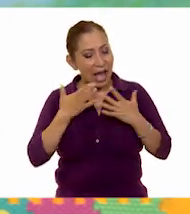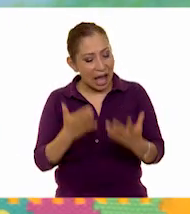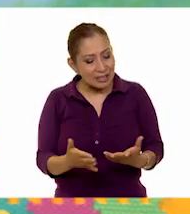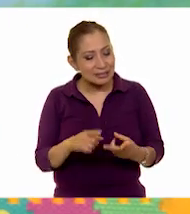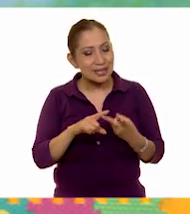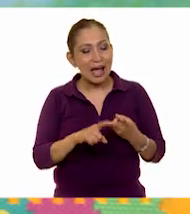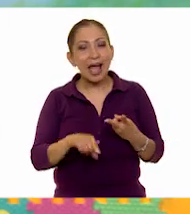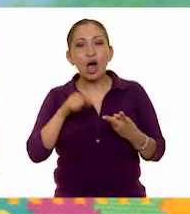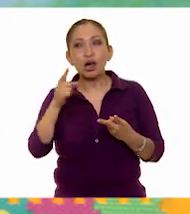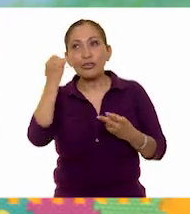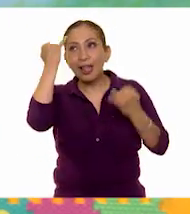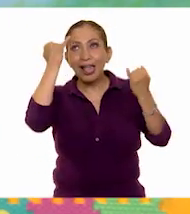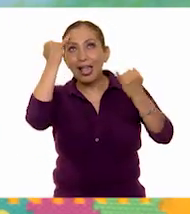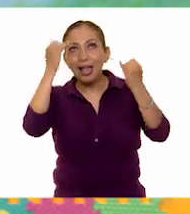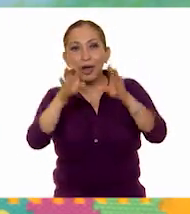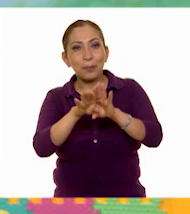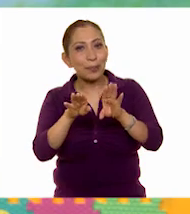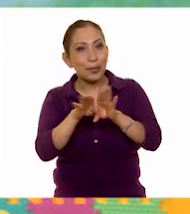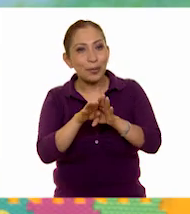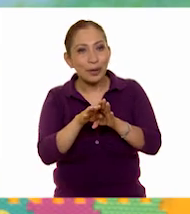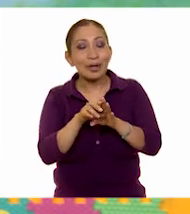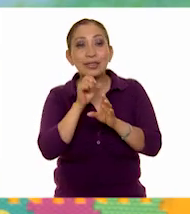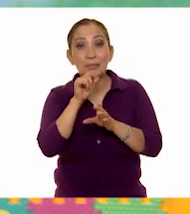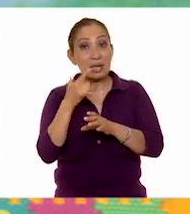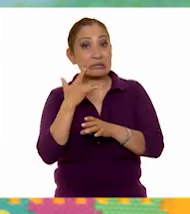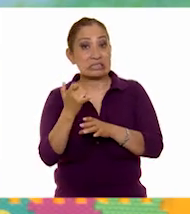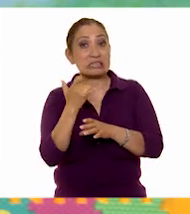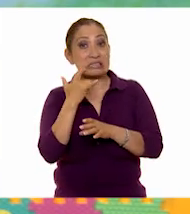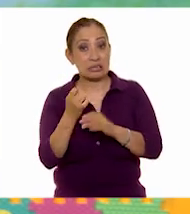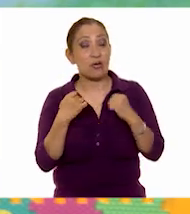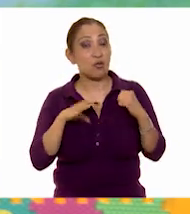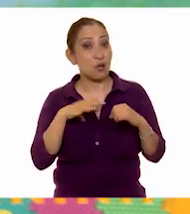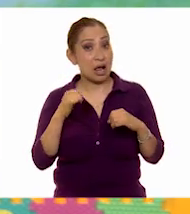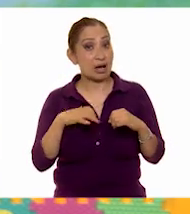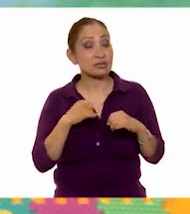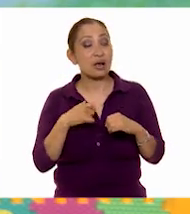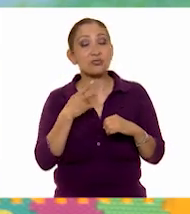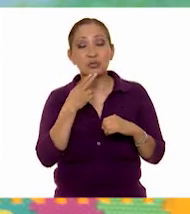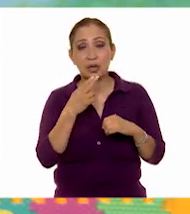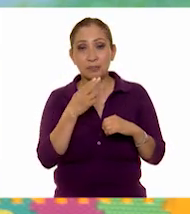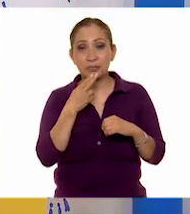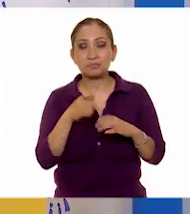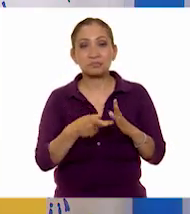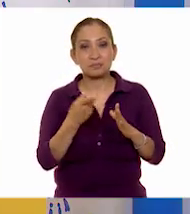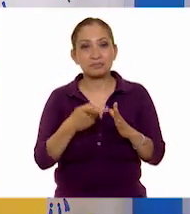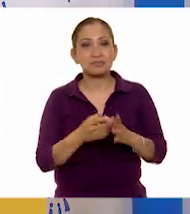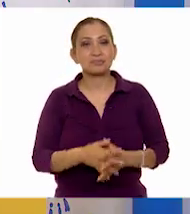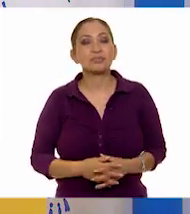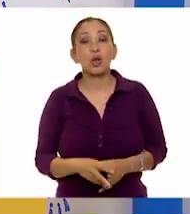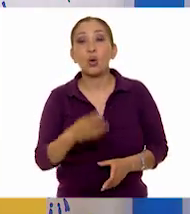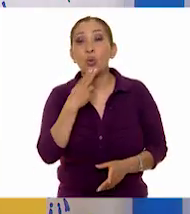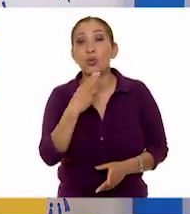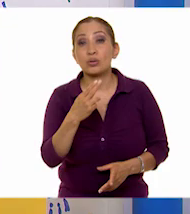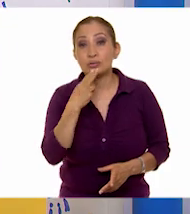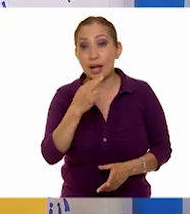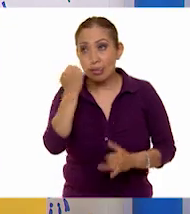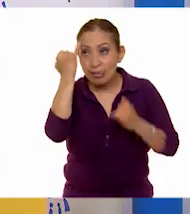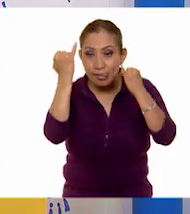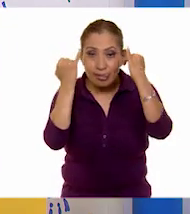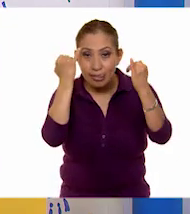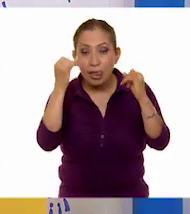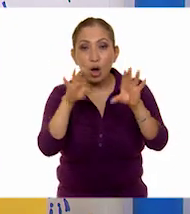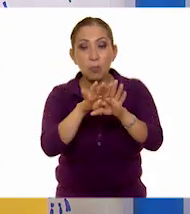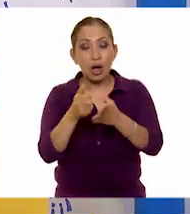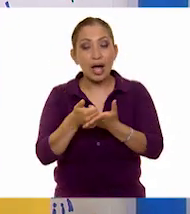confianza, otra es la creatividad y, bueno, el esfuerzo, que eso lo usamos constantemente. Usar nuestra creatividad como